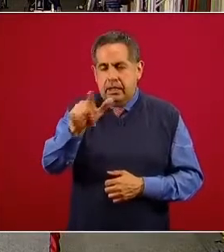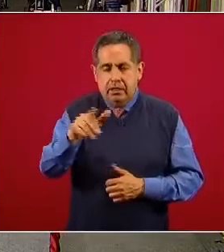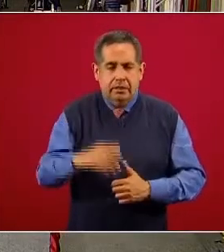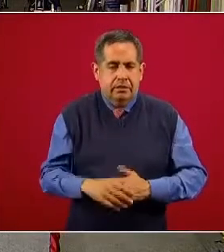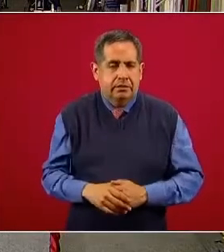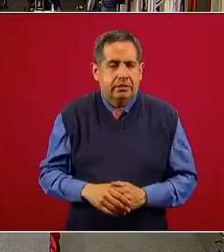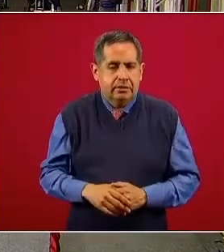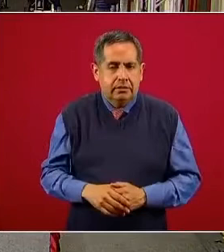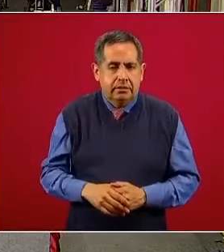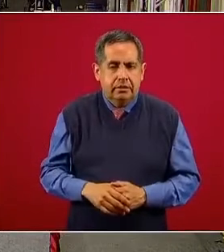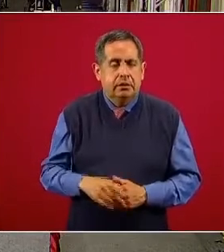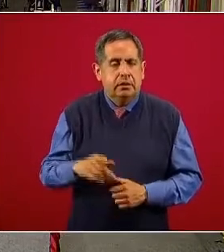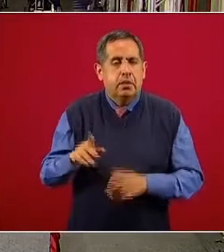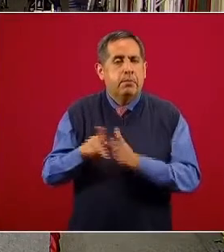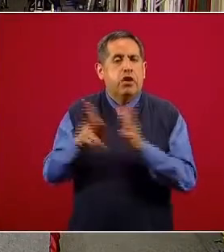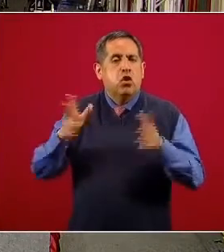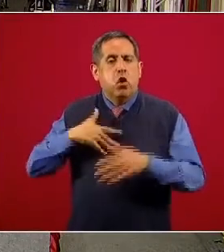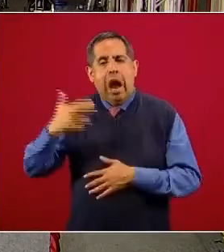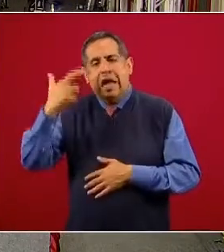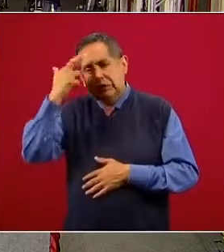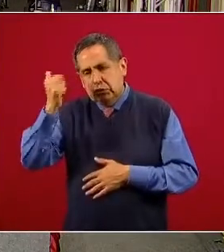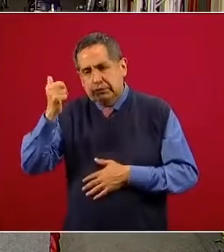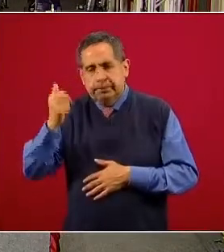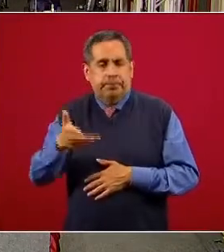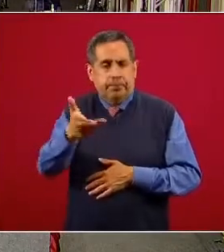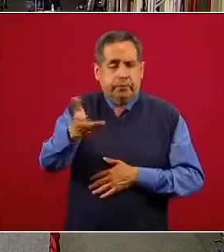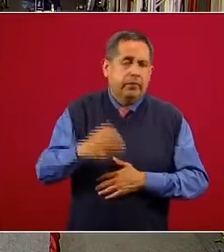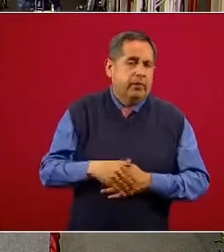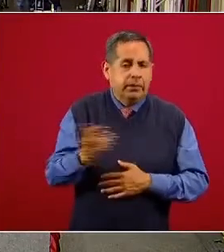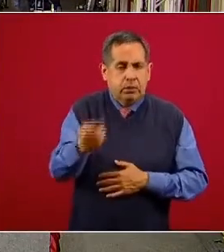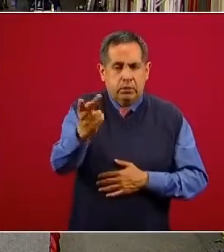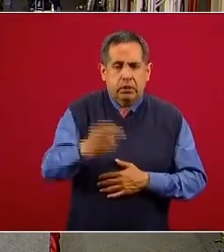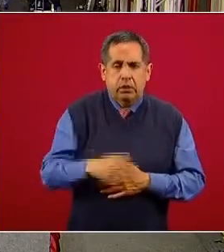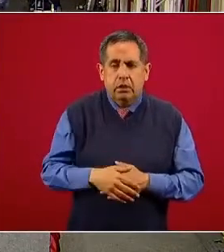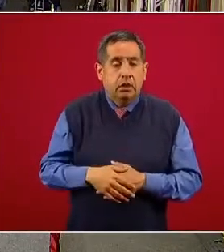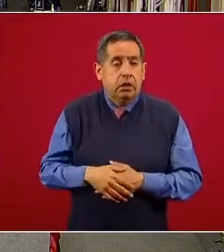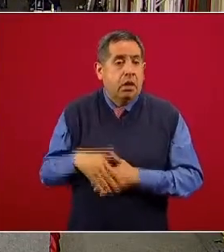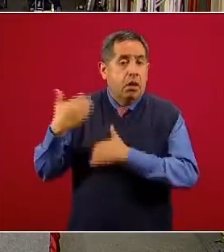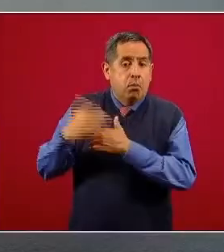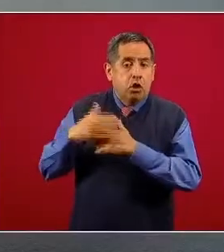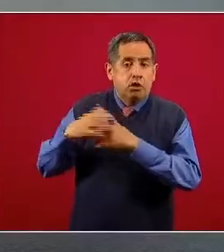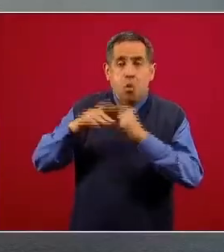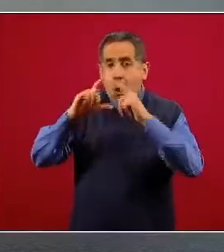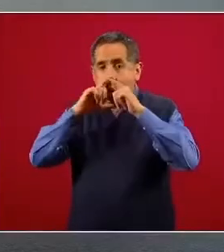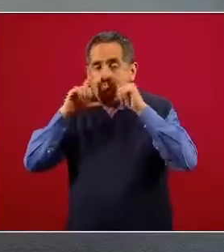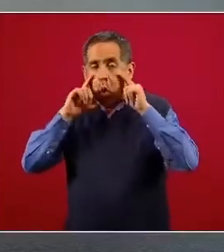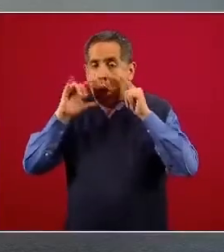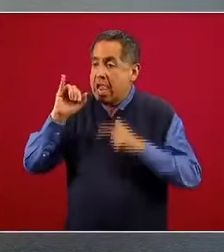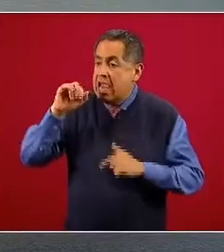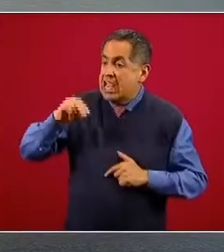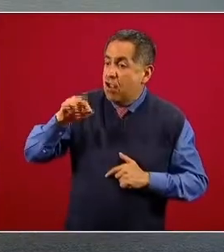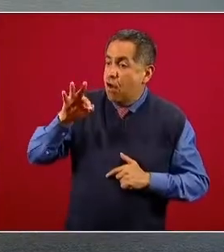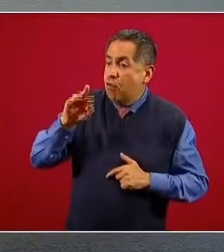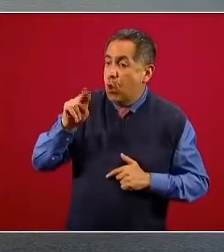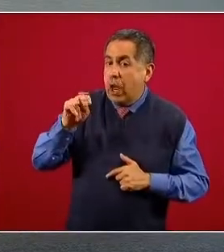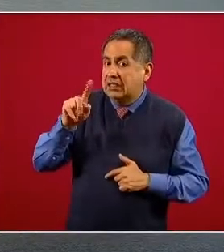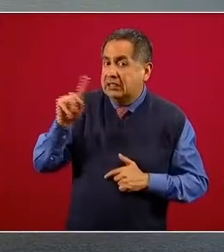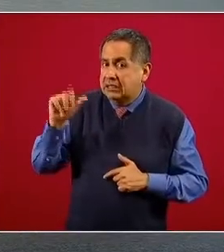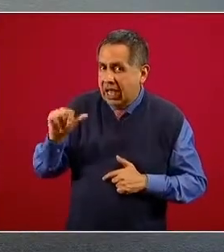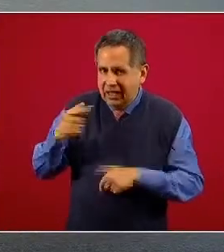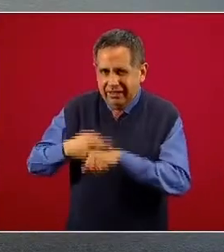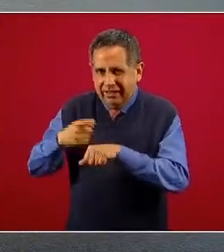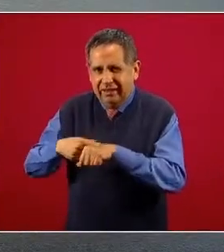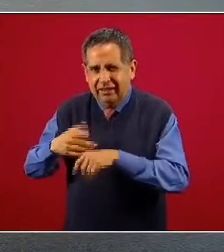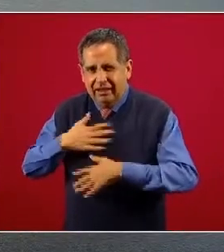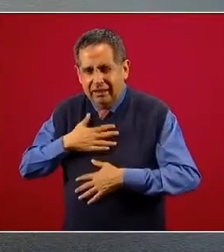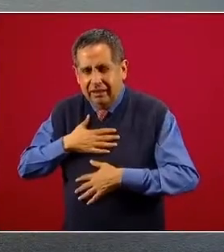Razón. Otilia Carvajal de La Razón, buenas noches. Preguntarle, con la llegada de la temporada de influenza durante esta epidemia por COVID, ¿van